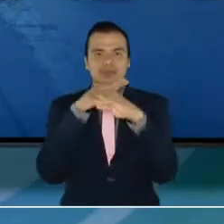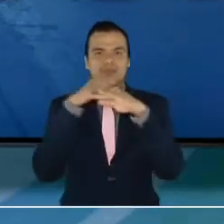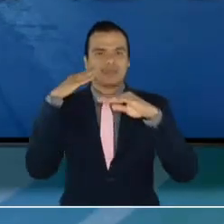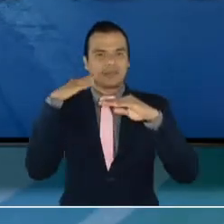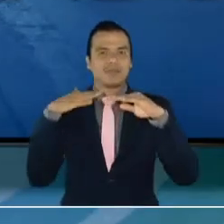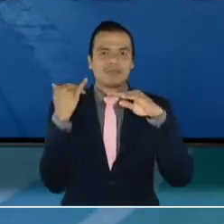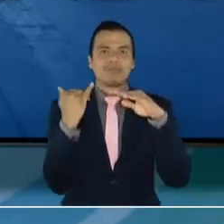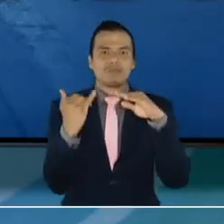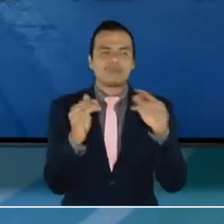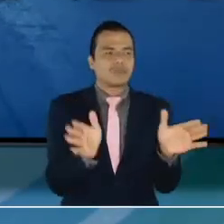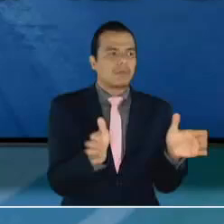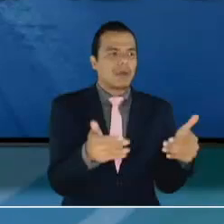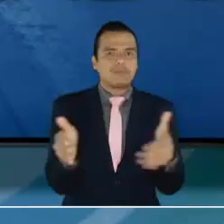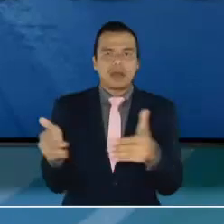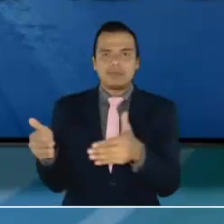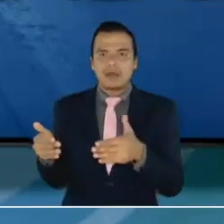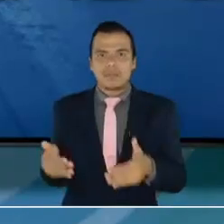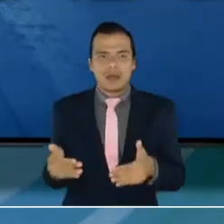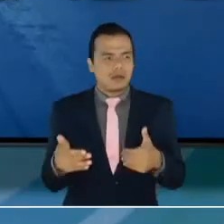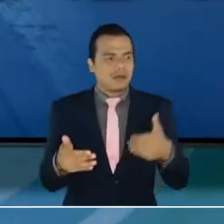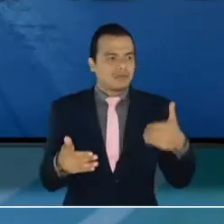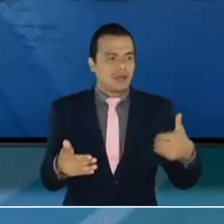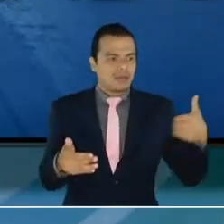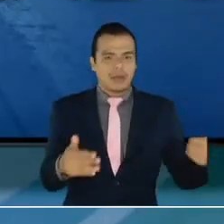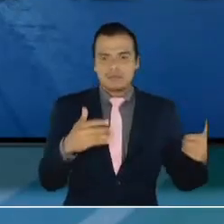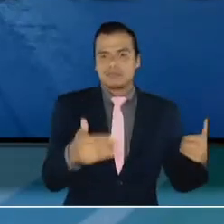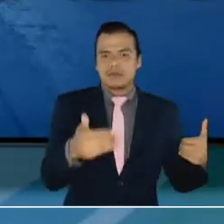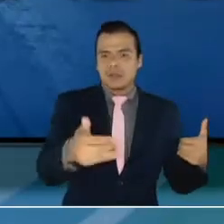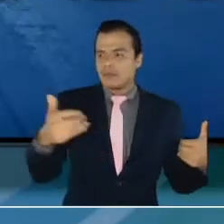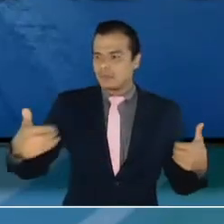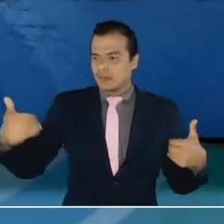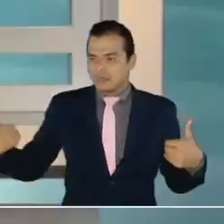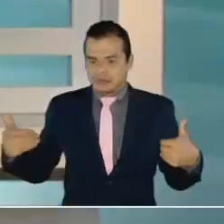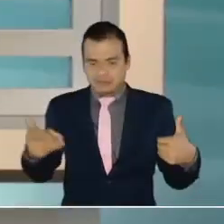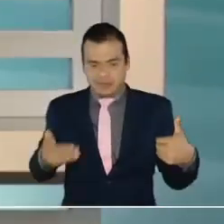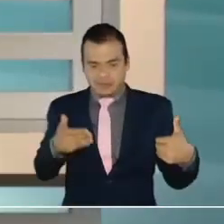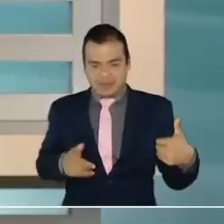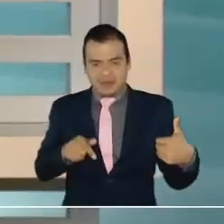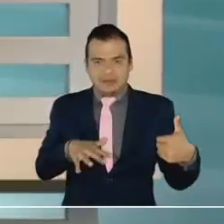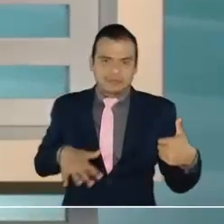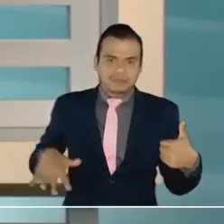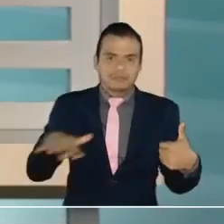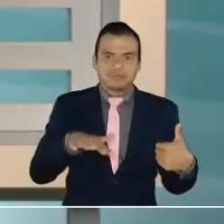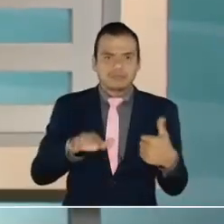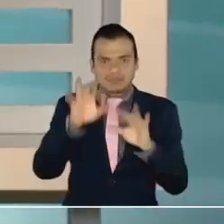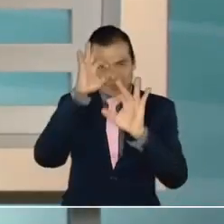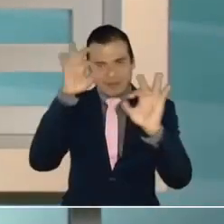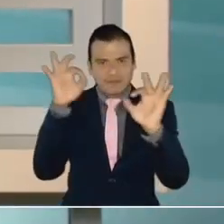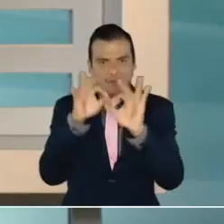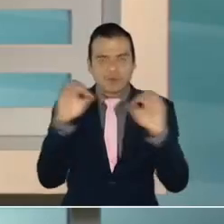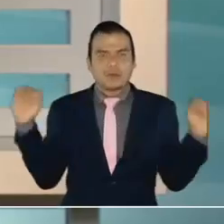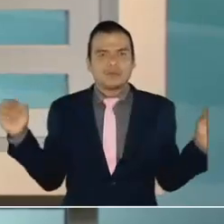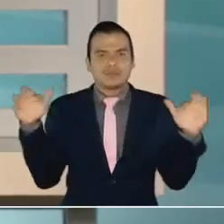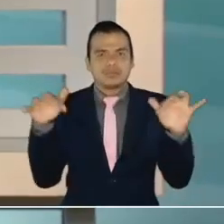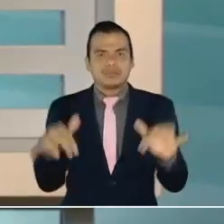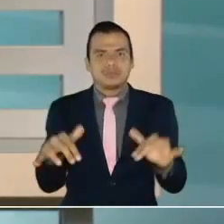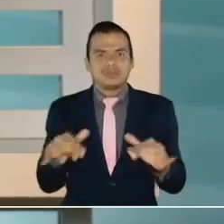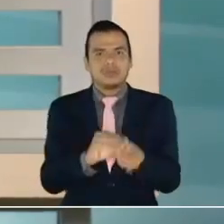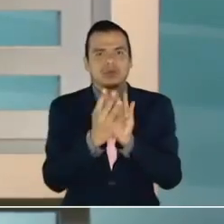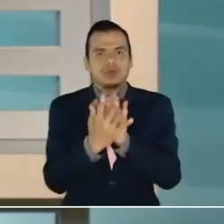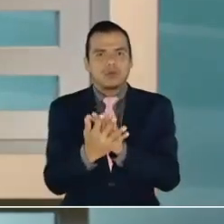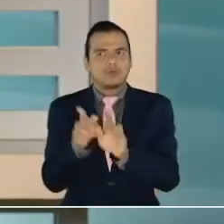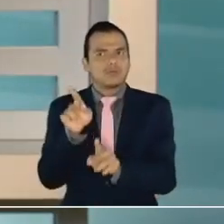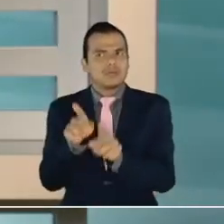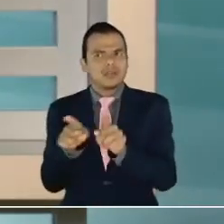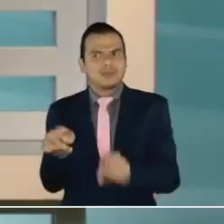para darle paso al corredor biodiverso de la zona verde para la COP16. Pero, ¿qué piensan los caleños de esta medida que busca